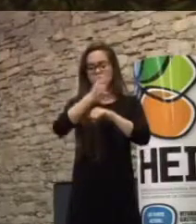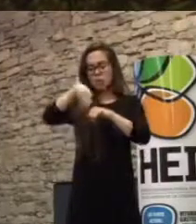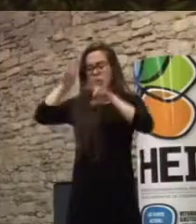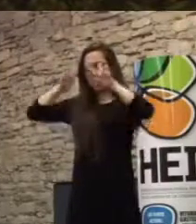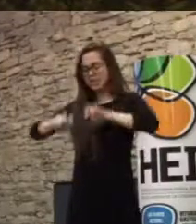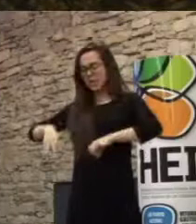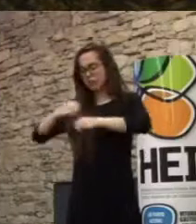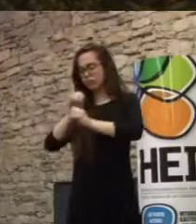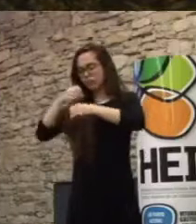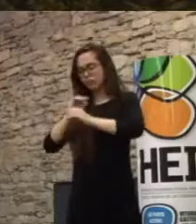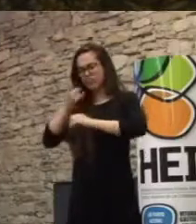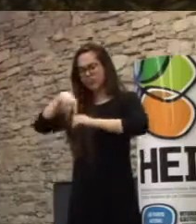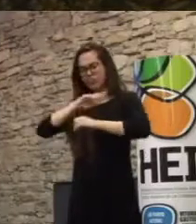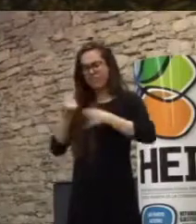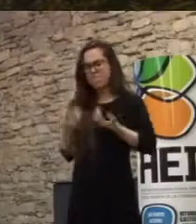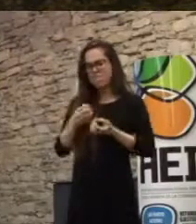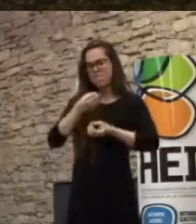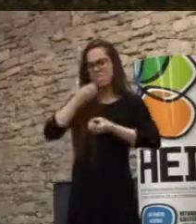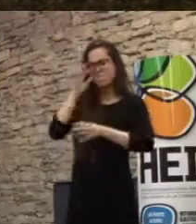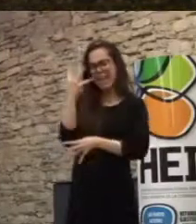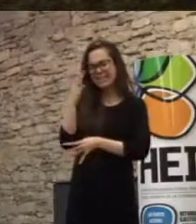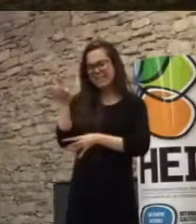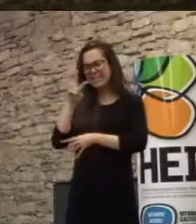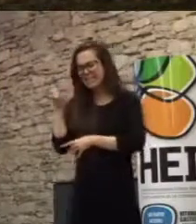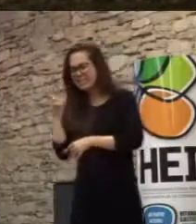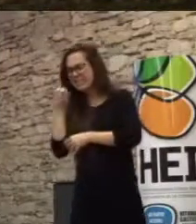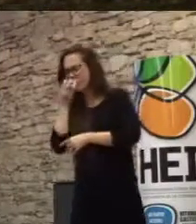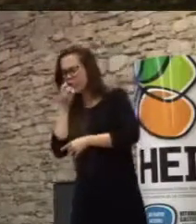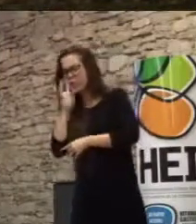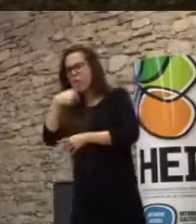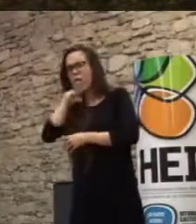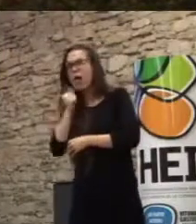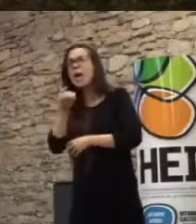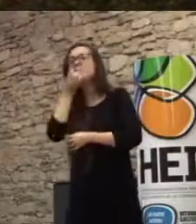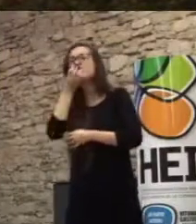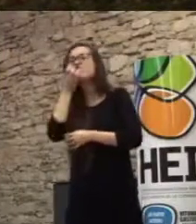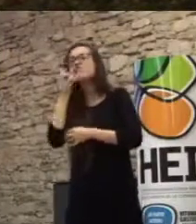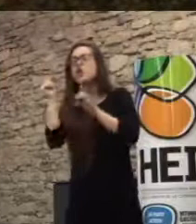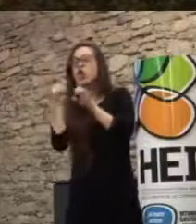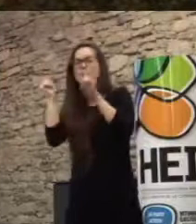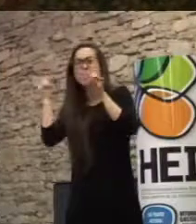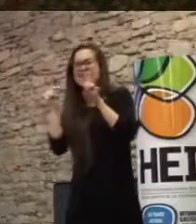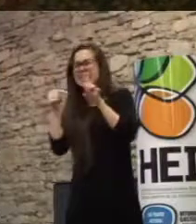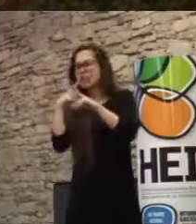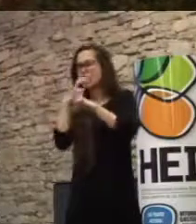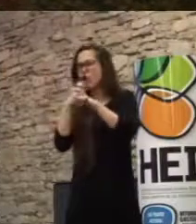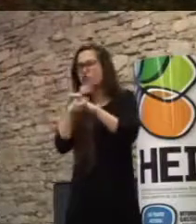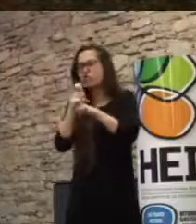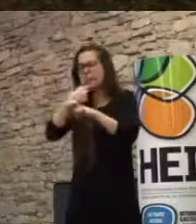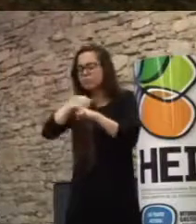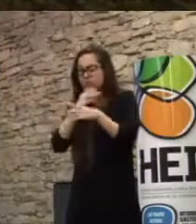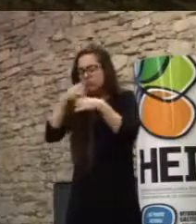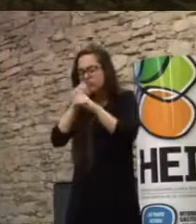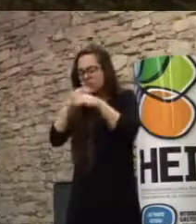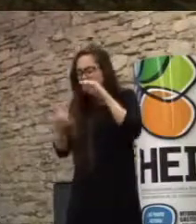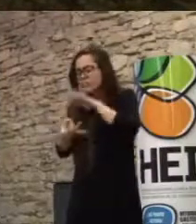mezclando los genes de unas plantas con otras y han conseguido una rosa con espinas tóxicas porque la mezcla con la cicuta por ejemplo entonces yo soy el mega